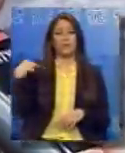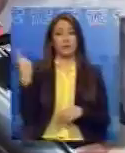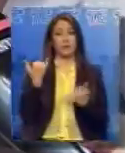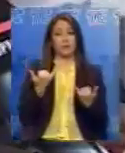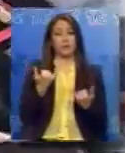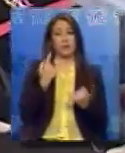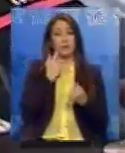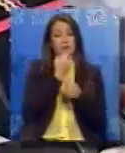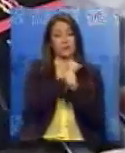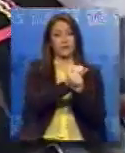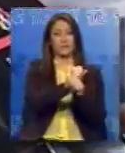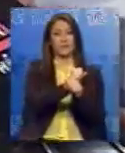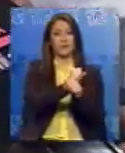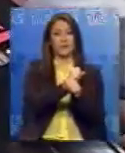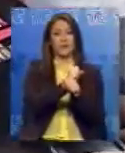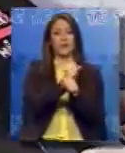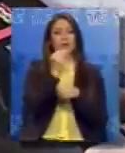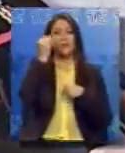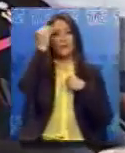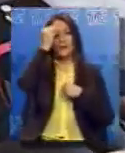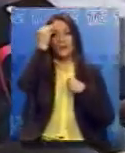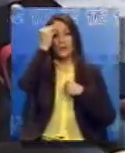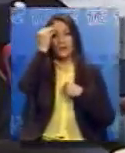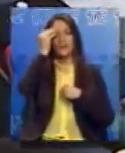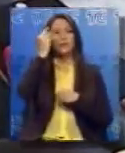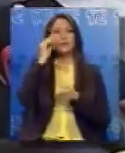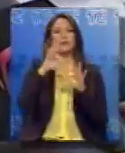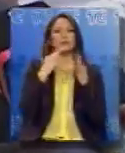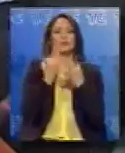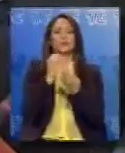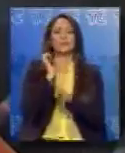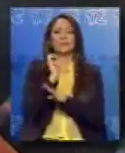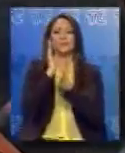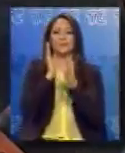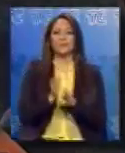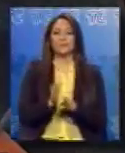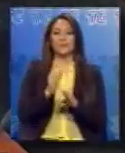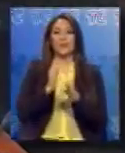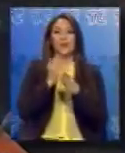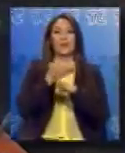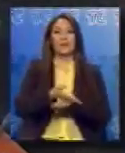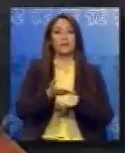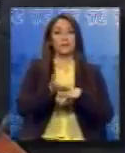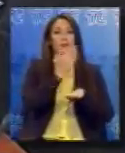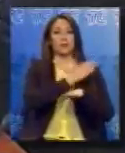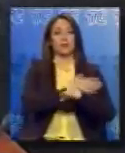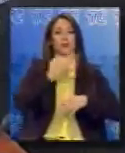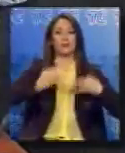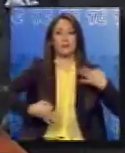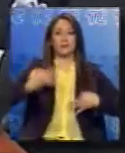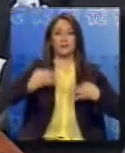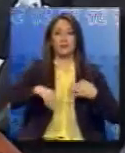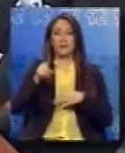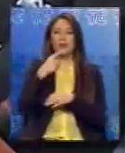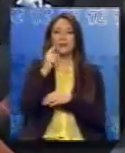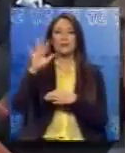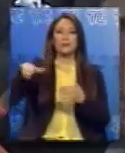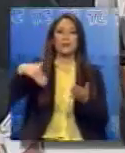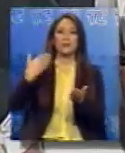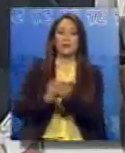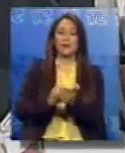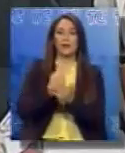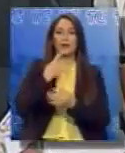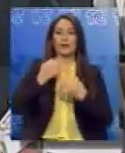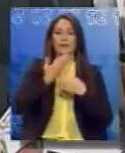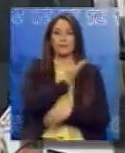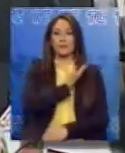para defender los valores de la familia ecuatoriana. Horas antes, hasta la Comisión de Justicia de la Asamblea Nacional llegó el secretario jurídico